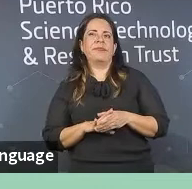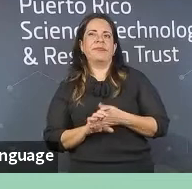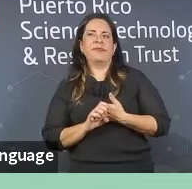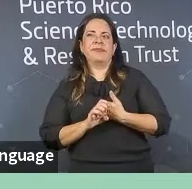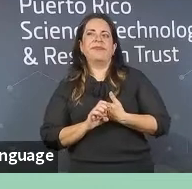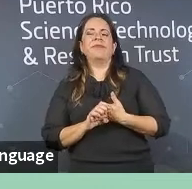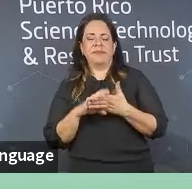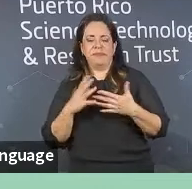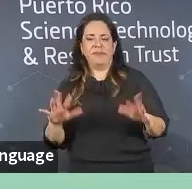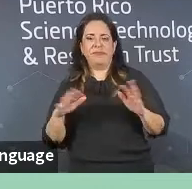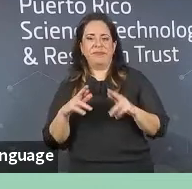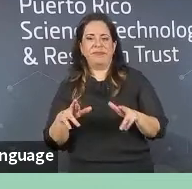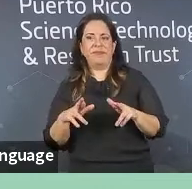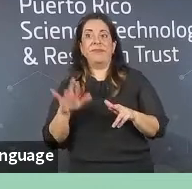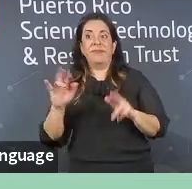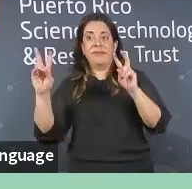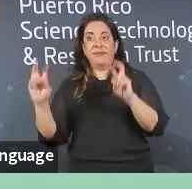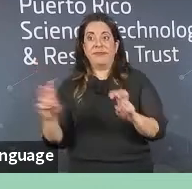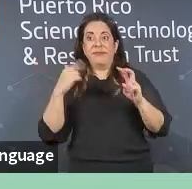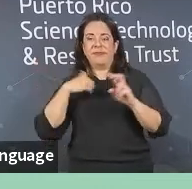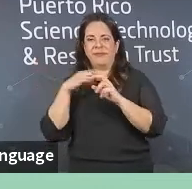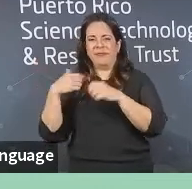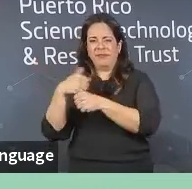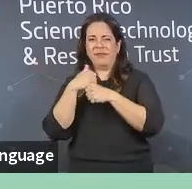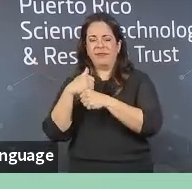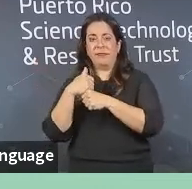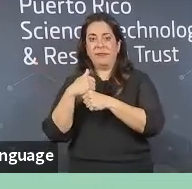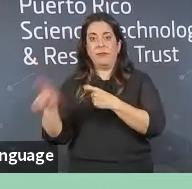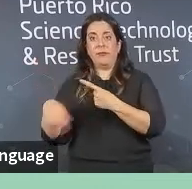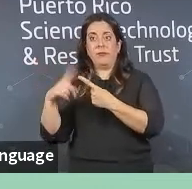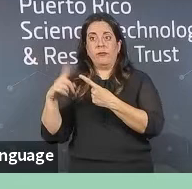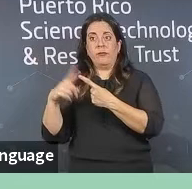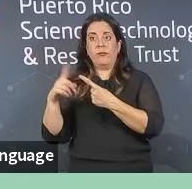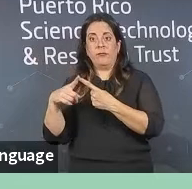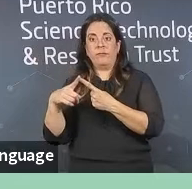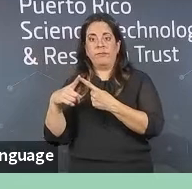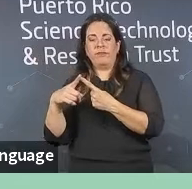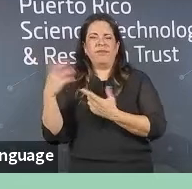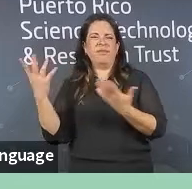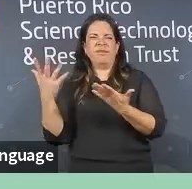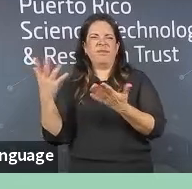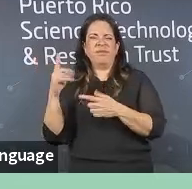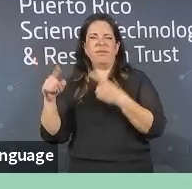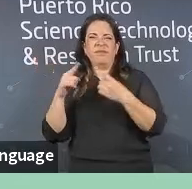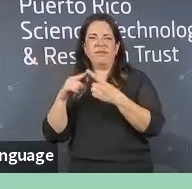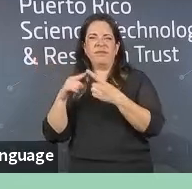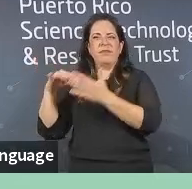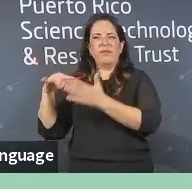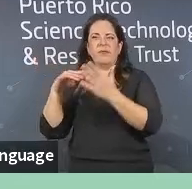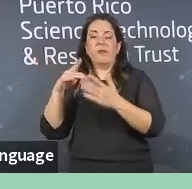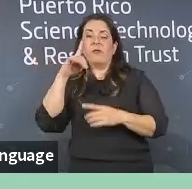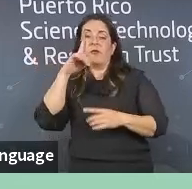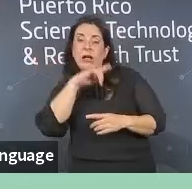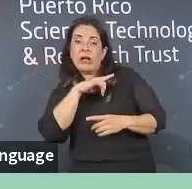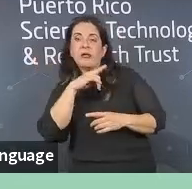aquí estamos. Entonces, los temas que vamos a analizar primero es la reseña de asperjación, volver a estos mitos, entender qué